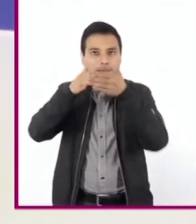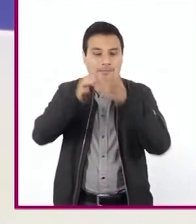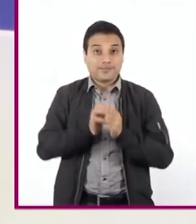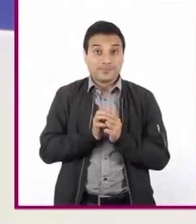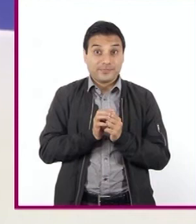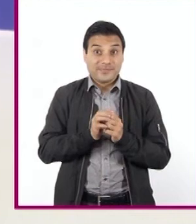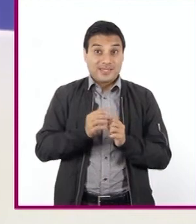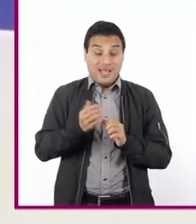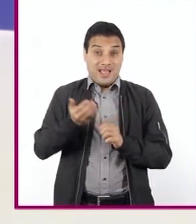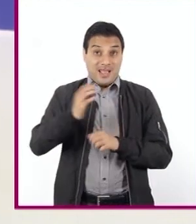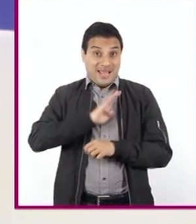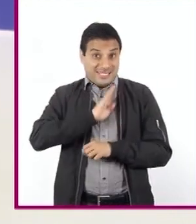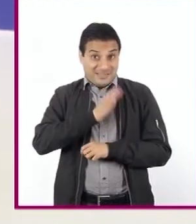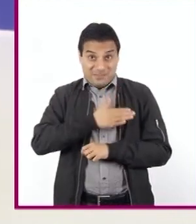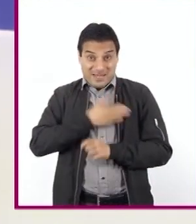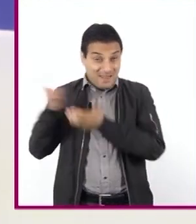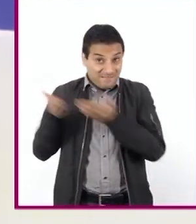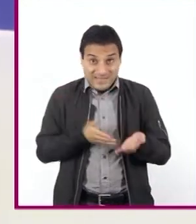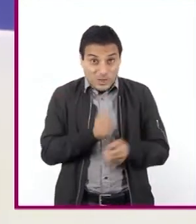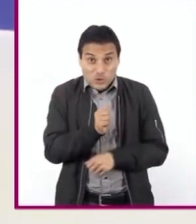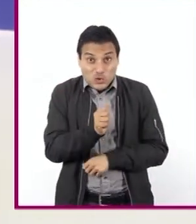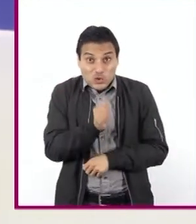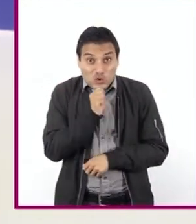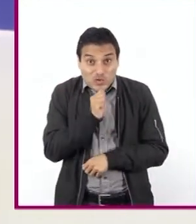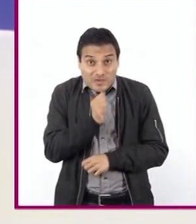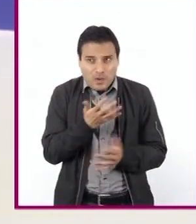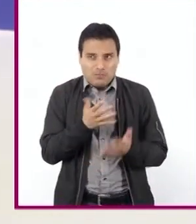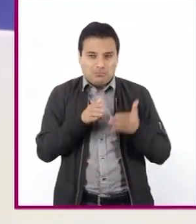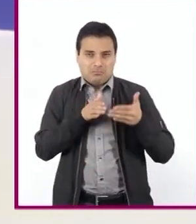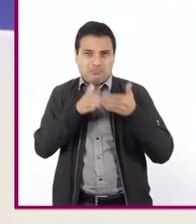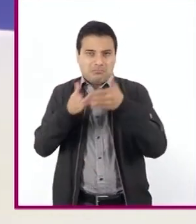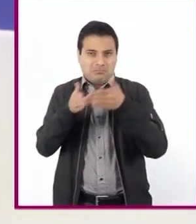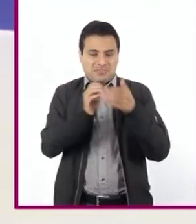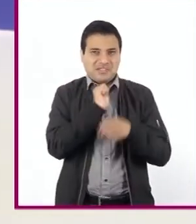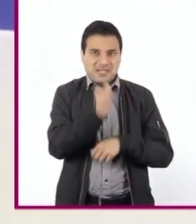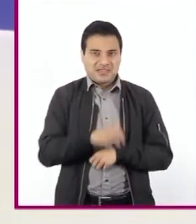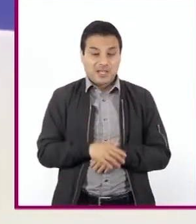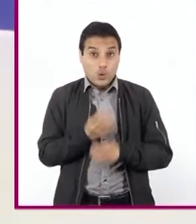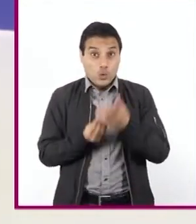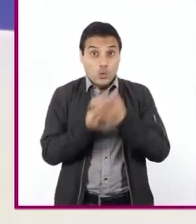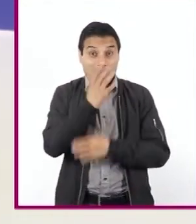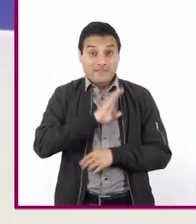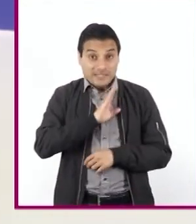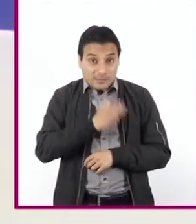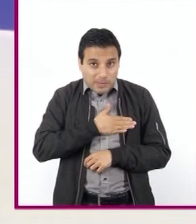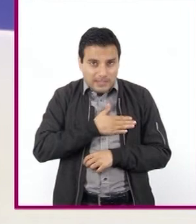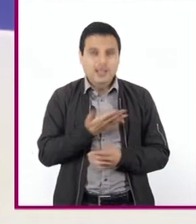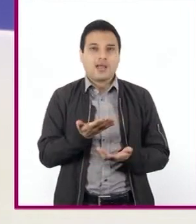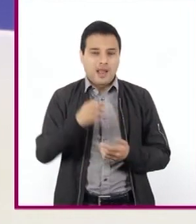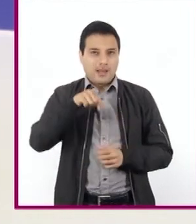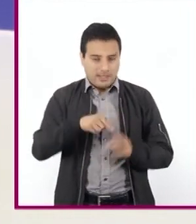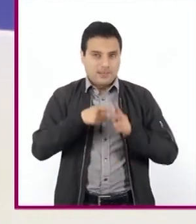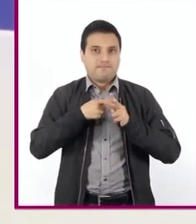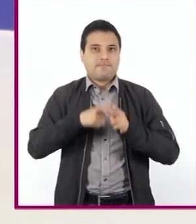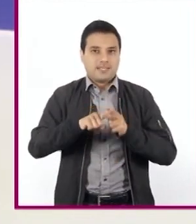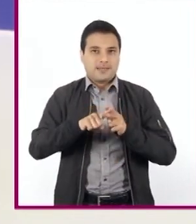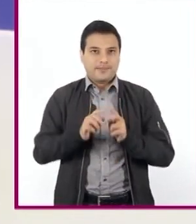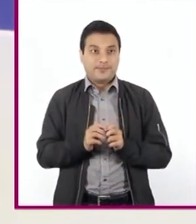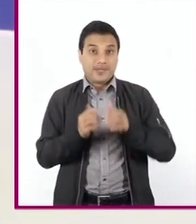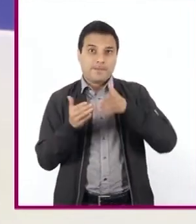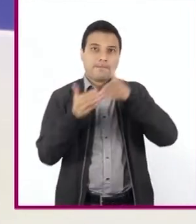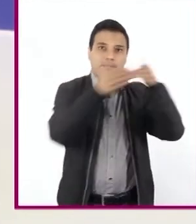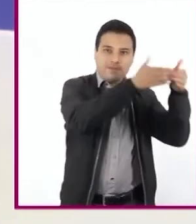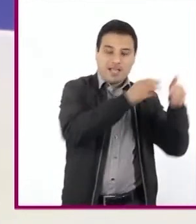a América no existía, y la ubicación geográfica de Nueva España permitió crear rutas comerciales por los dos océanos